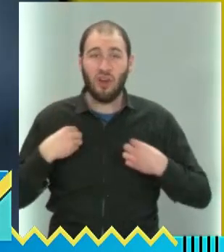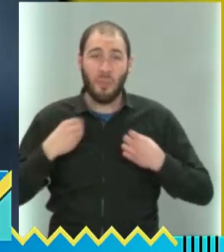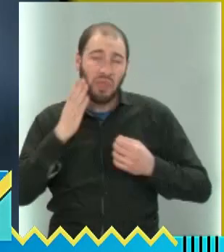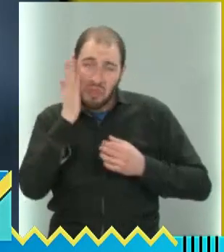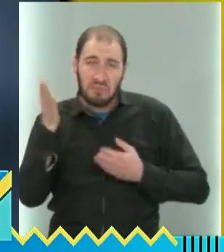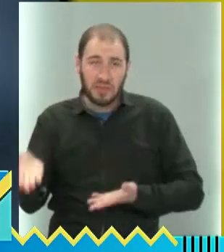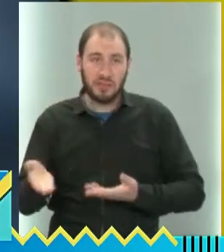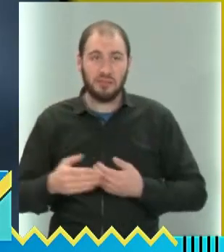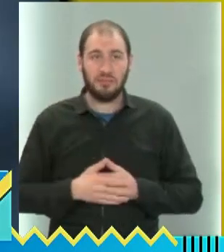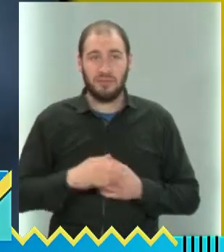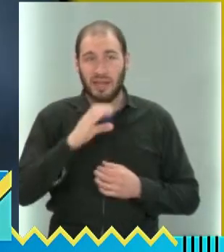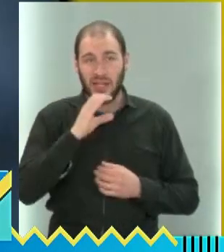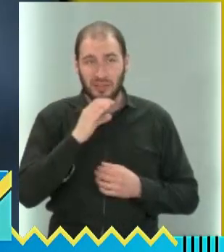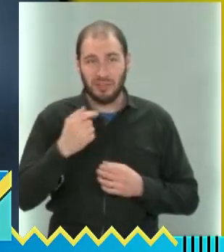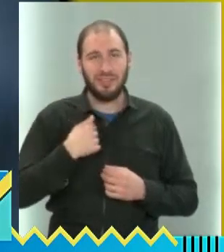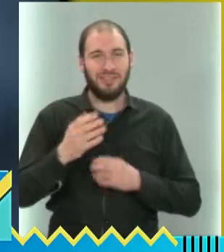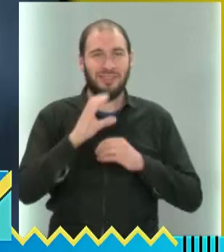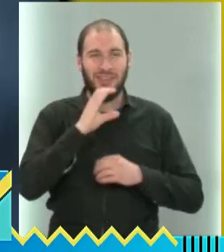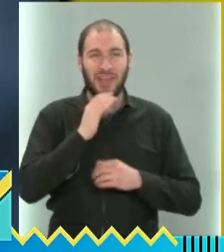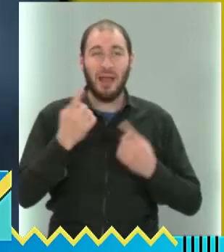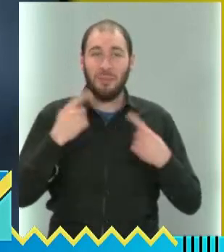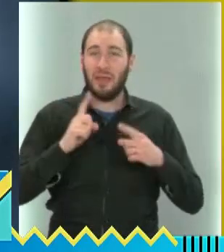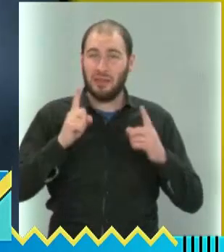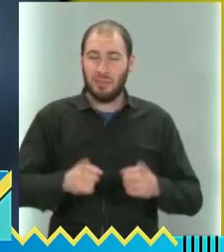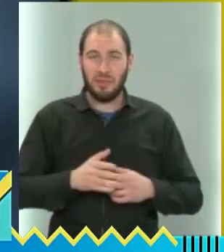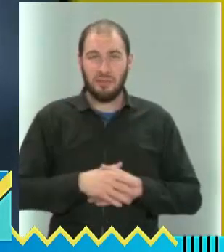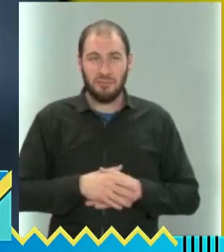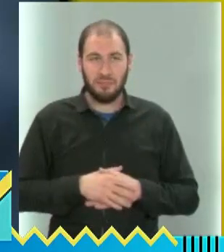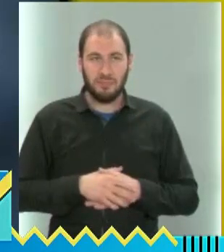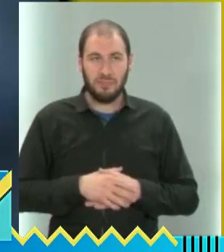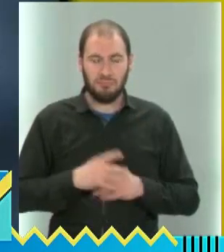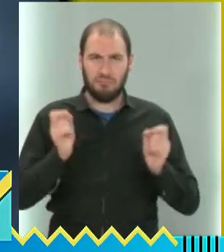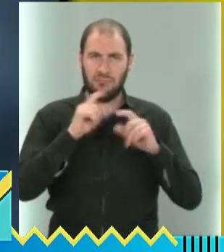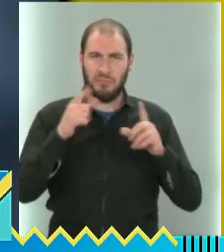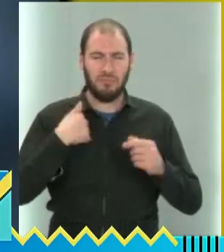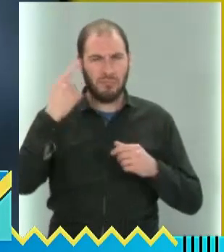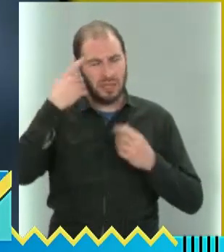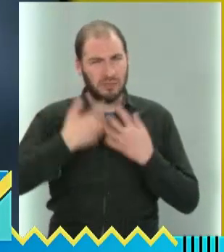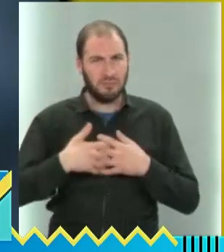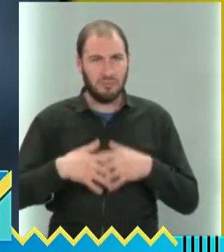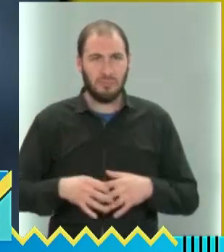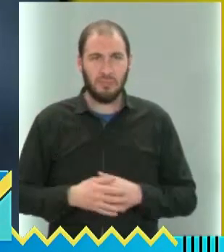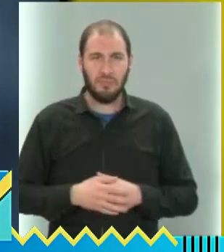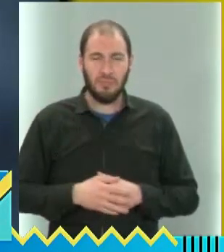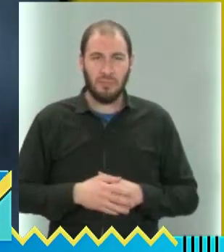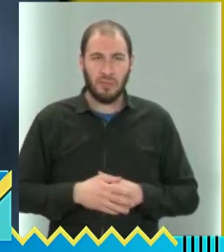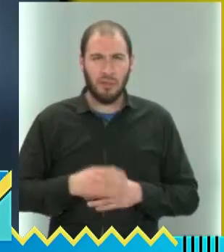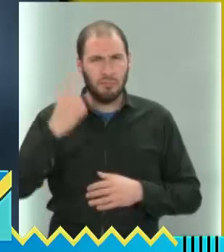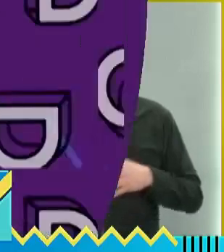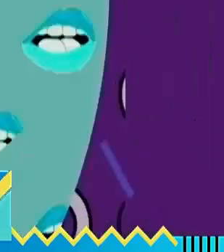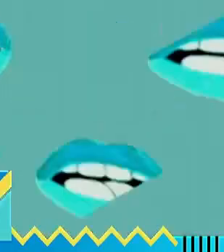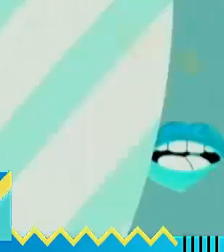Sí. Es gracioso, me causó mucha gracia, pero a la vez también, wow, me llevó a pensar. Me llevó a pensar